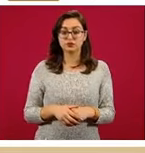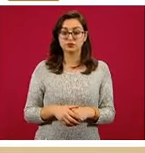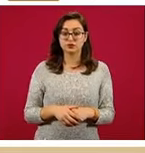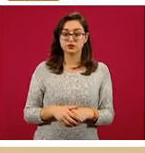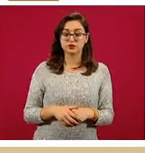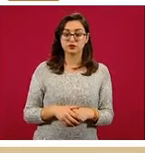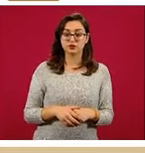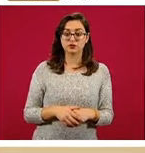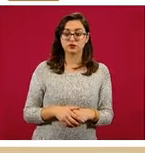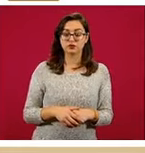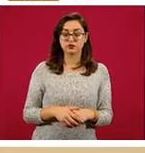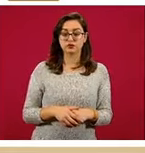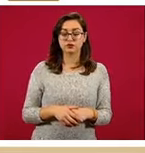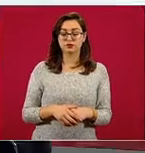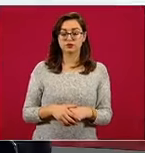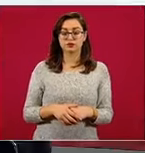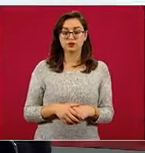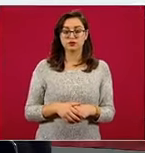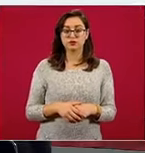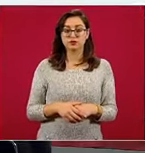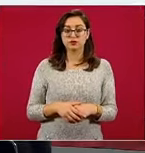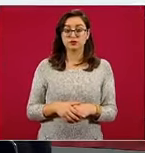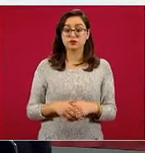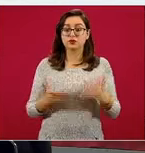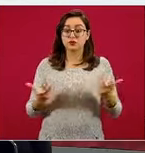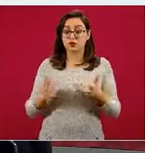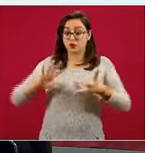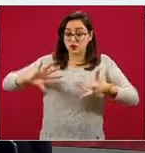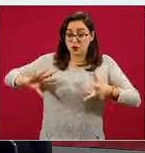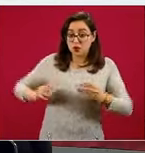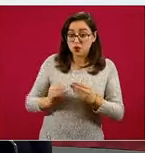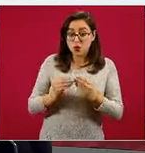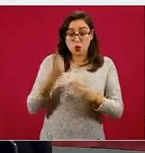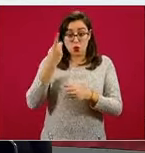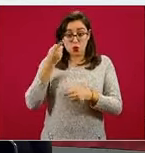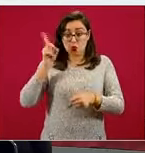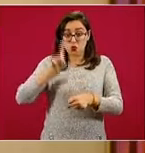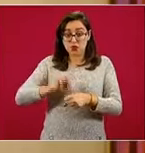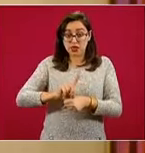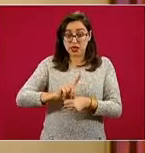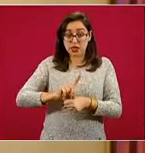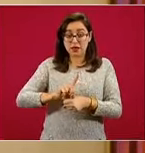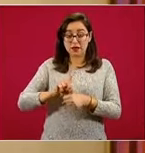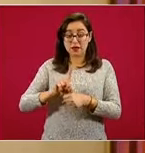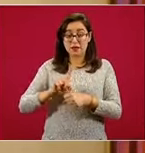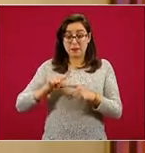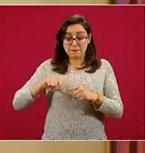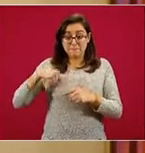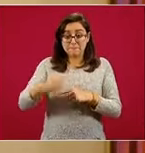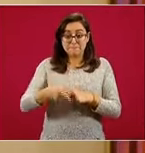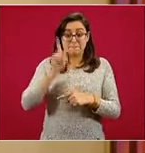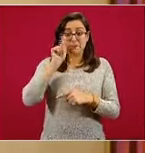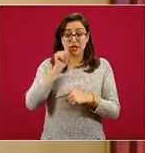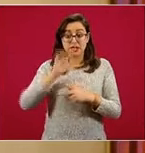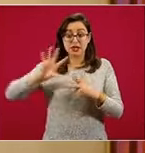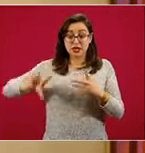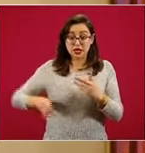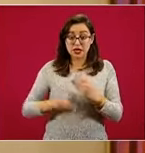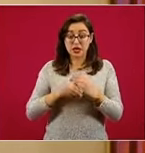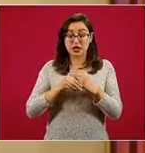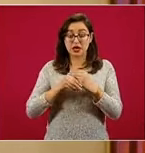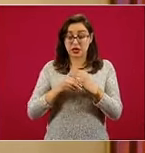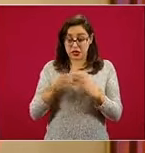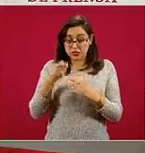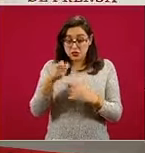de la acción simple de restar los acumulados a un día de los acumulados del siguiente día, nos da este